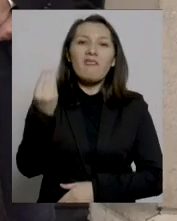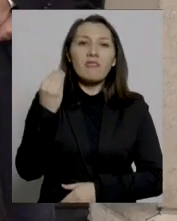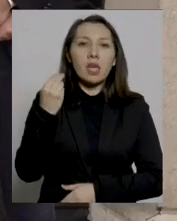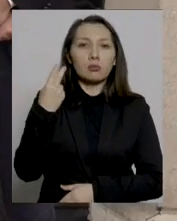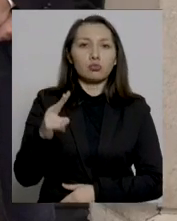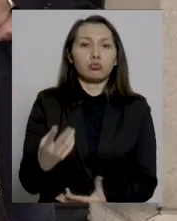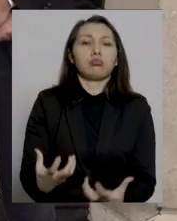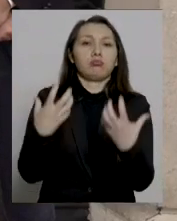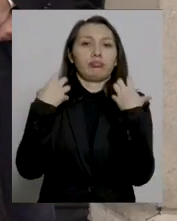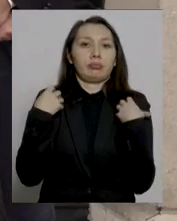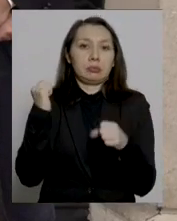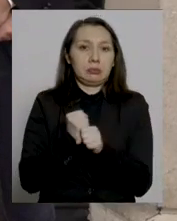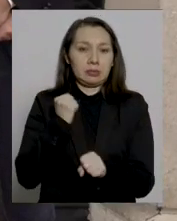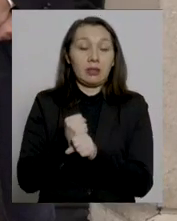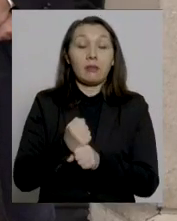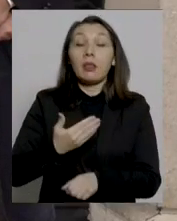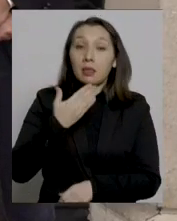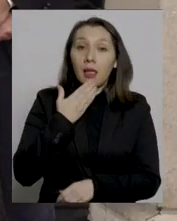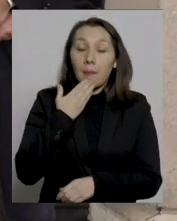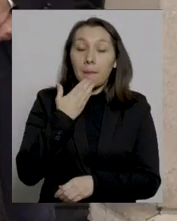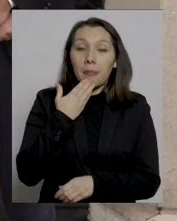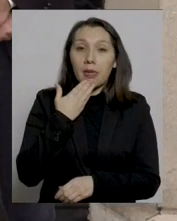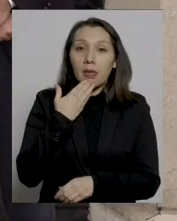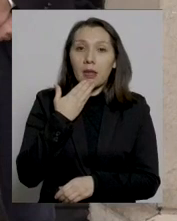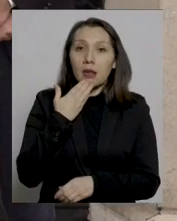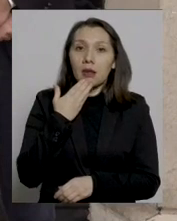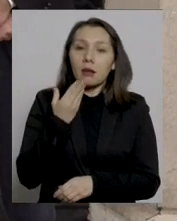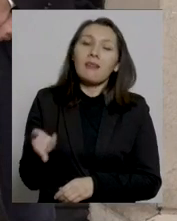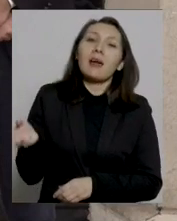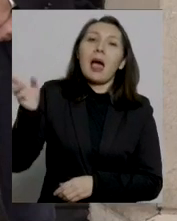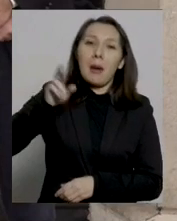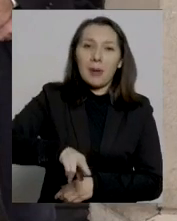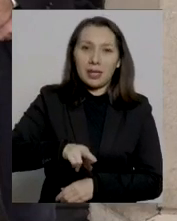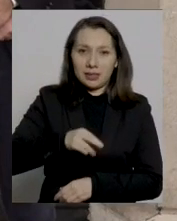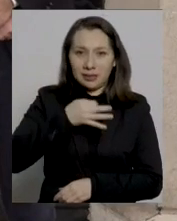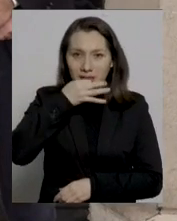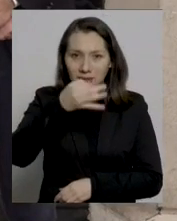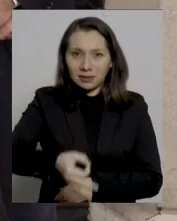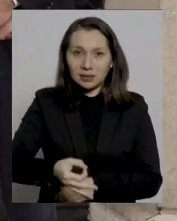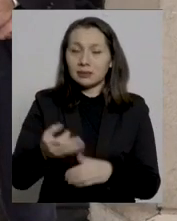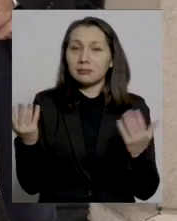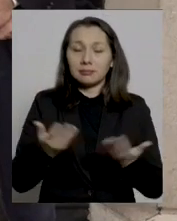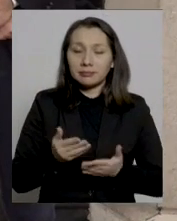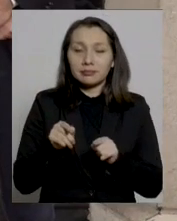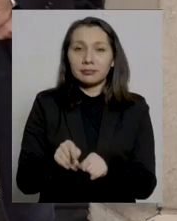con su deber. Y también debemos recalcar que,